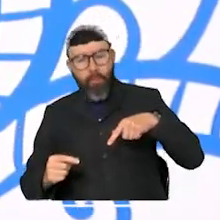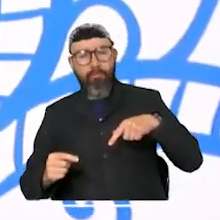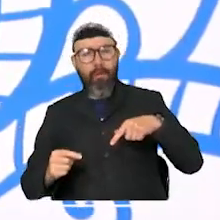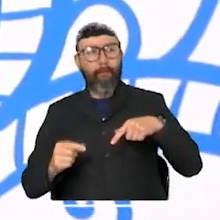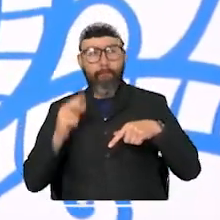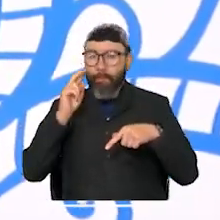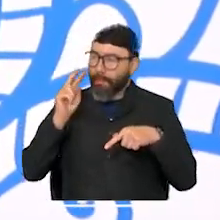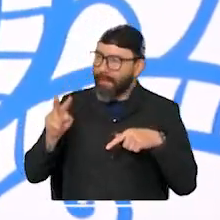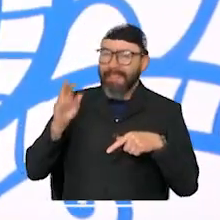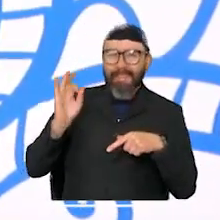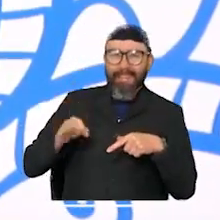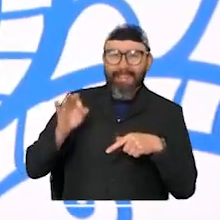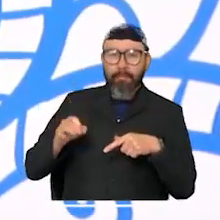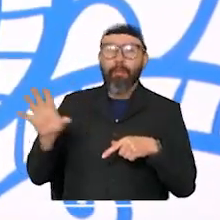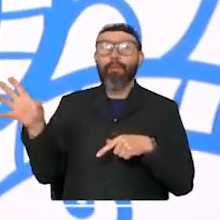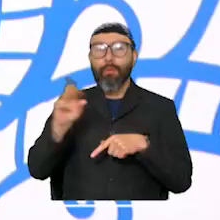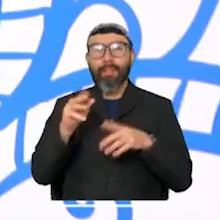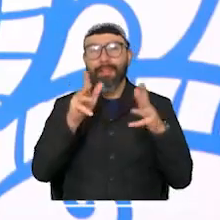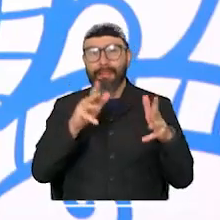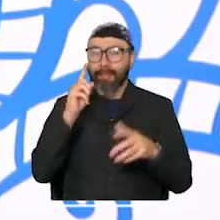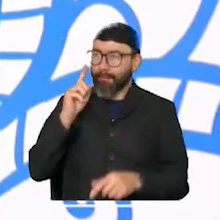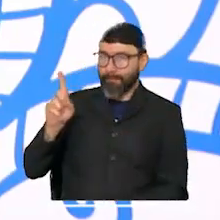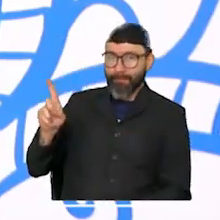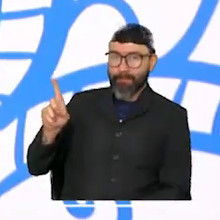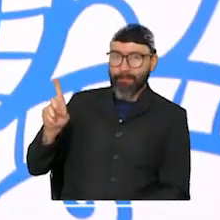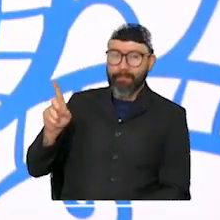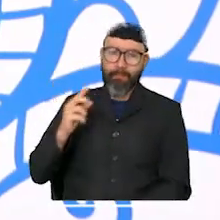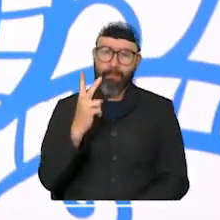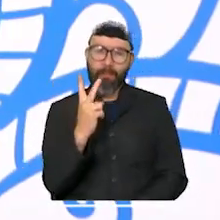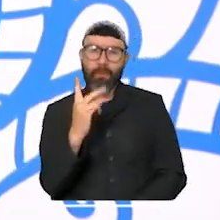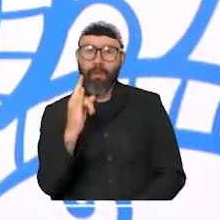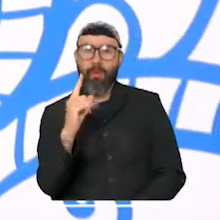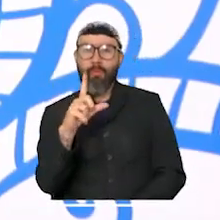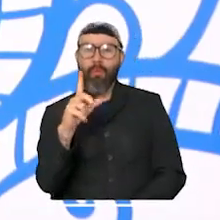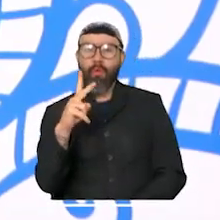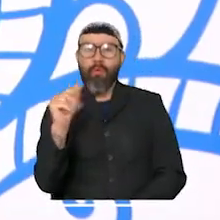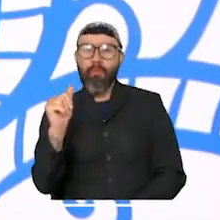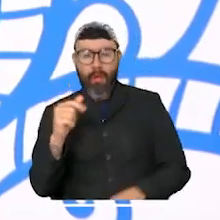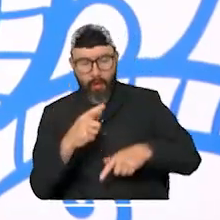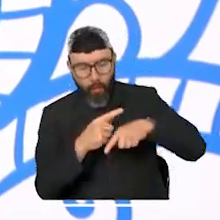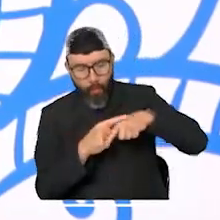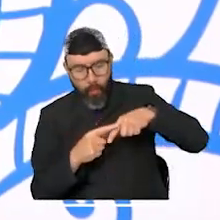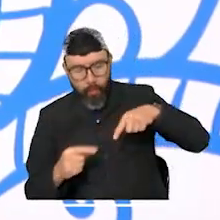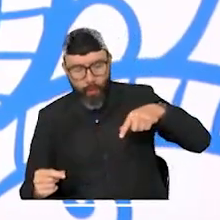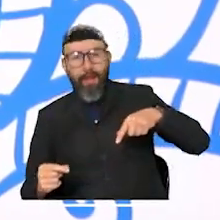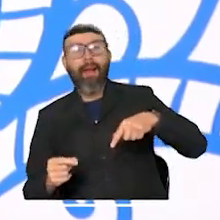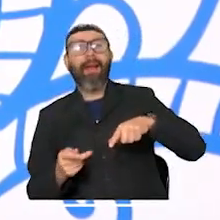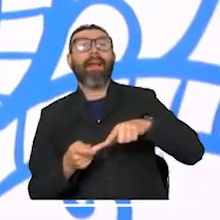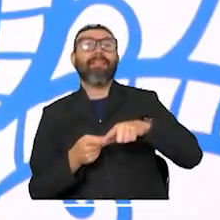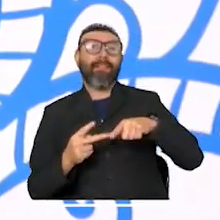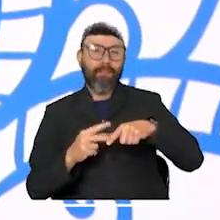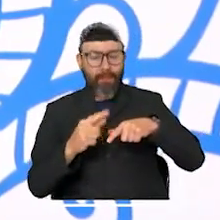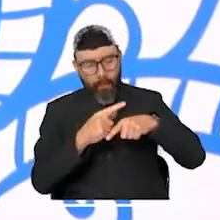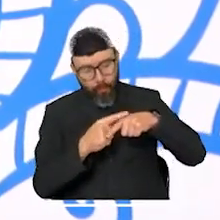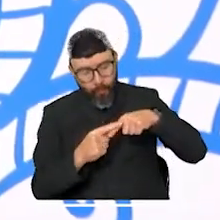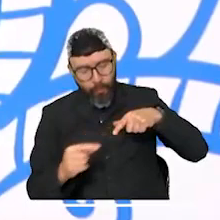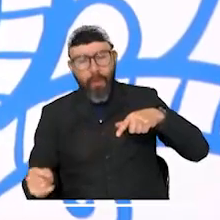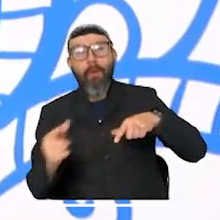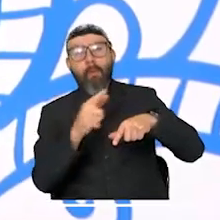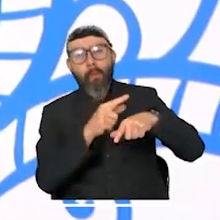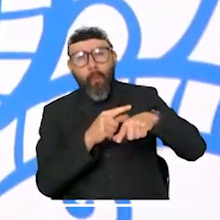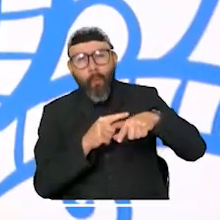que yo les enseño siempre a todas en el consultorio Entonces cuando hablamos de vulva estamos hablando de los labios mayores